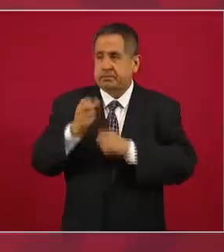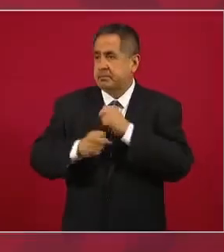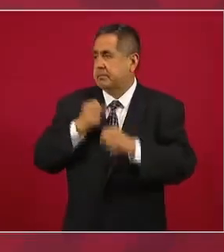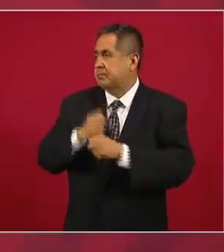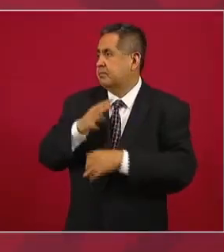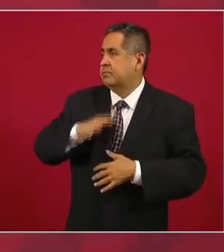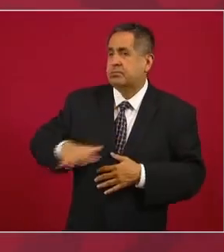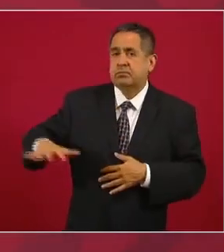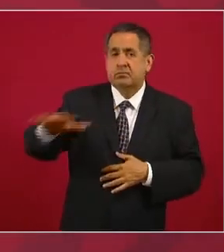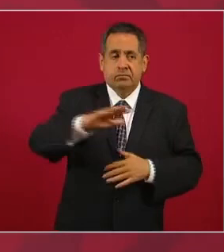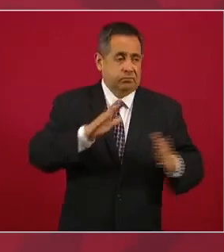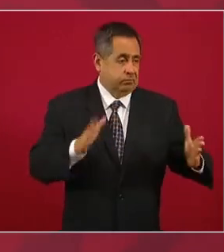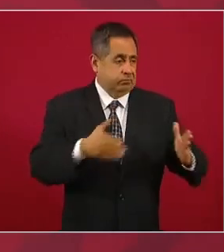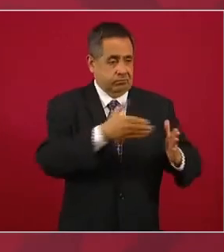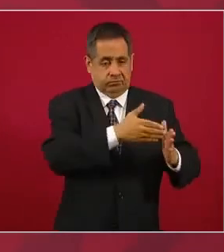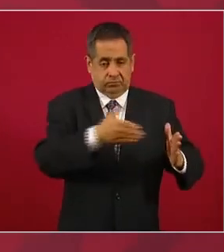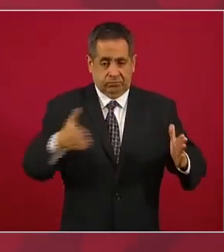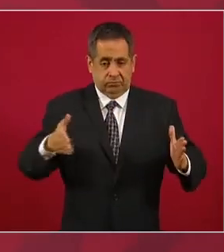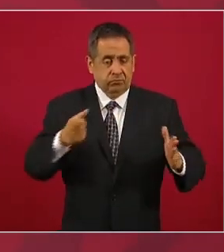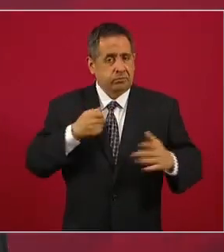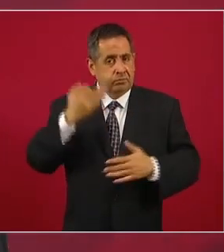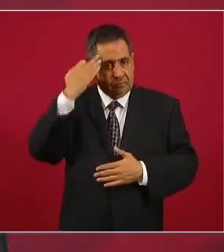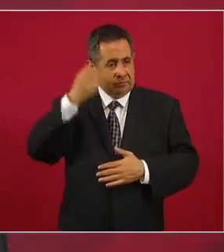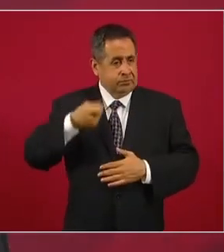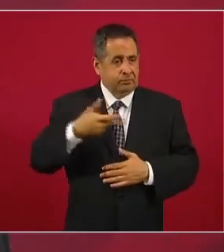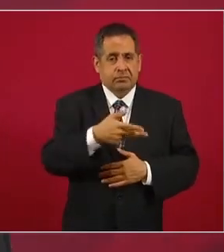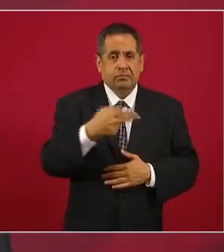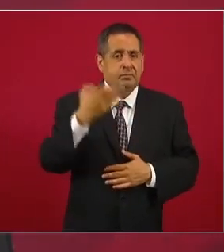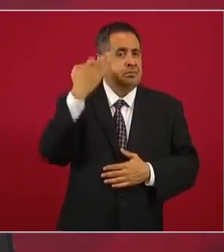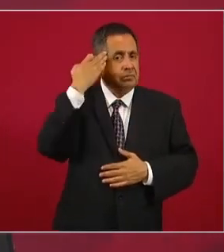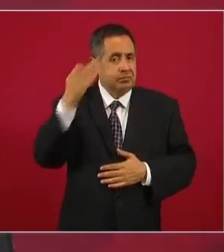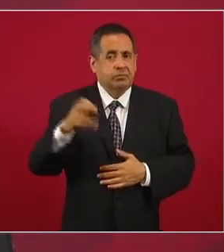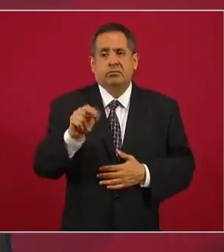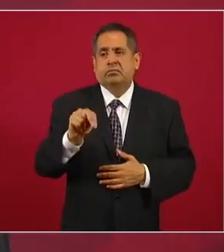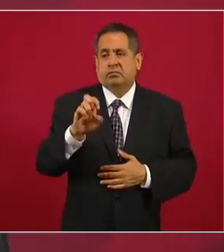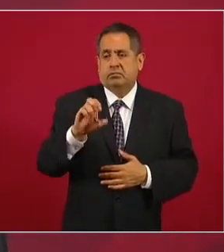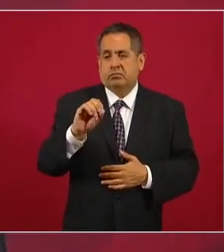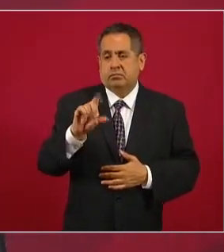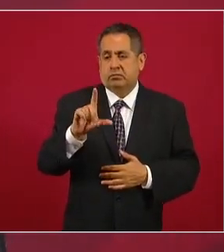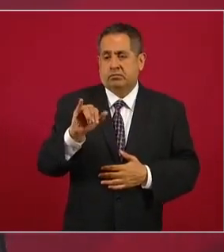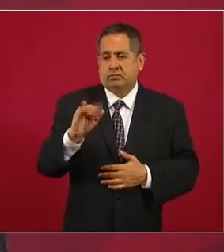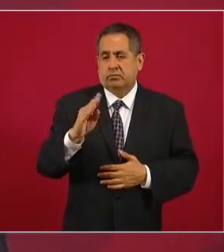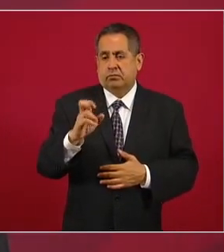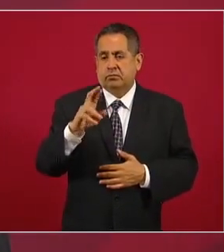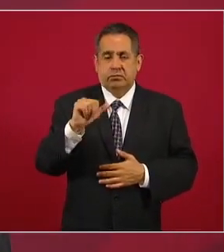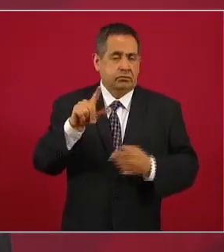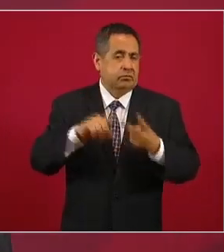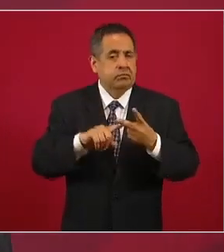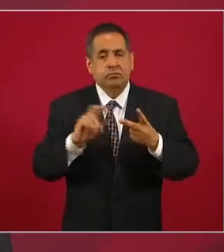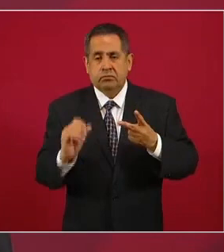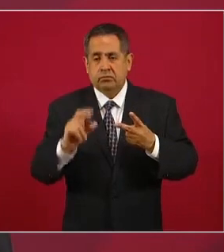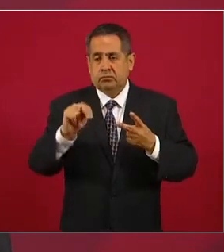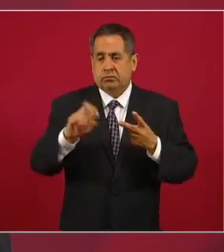se denomina periodo neoliberal o neoporfirista.